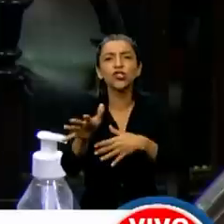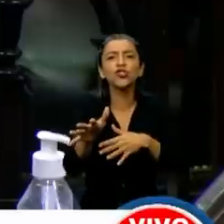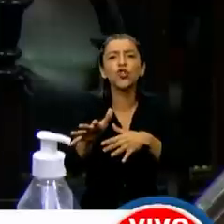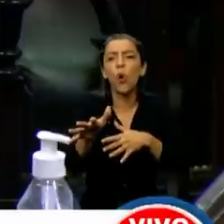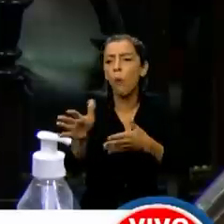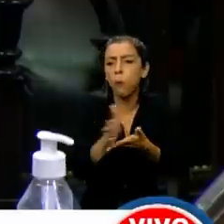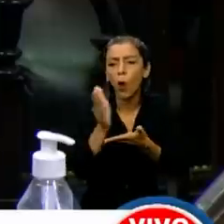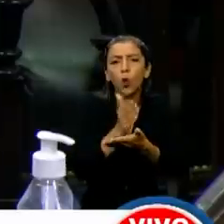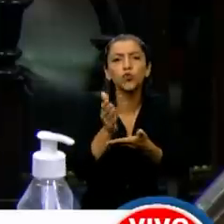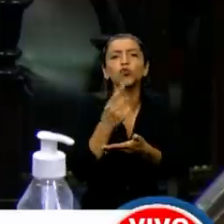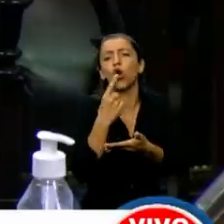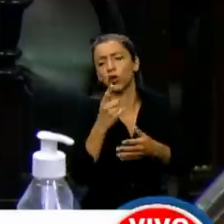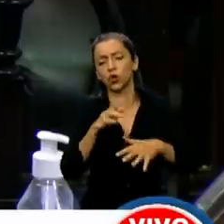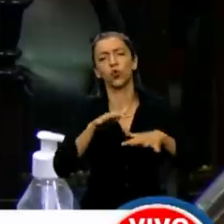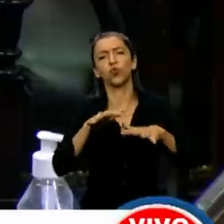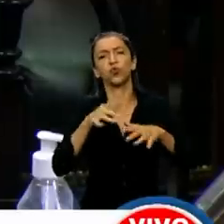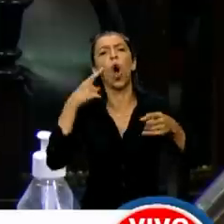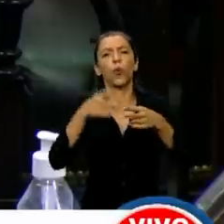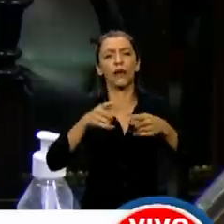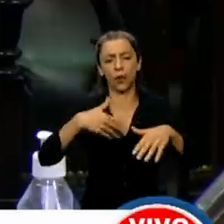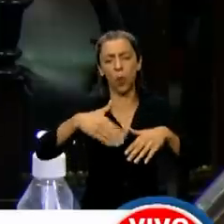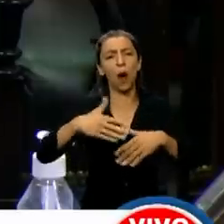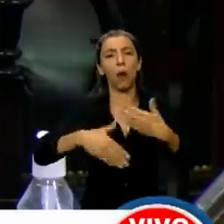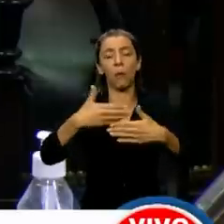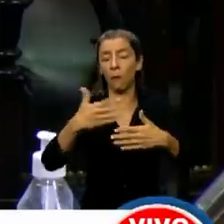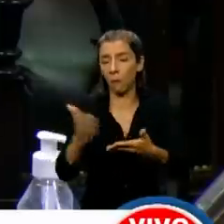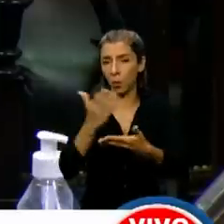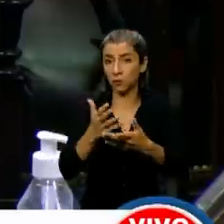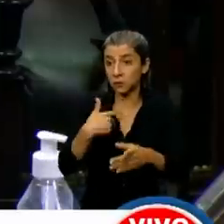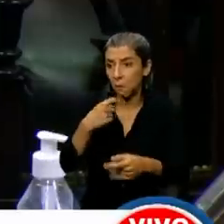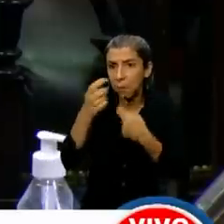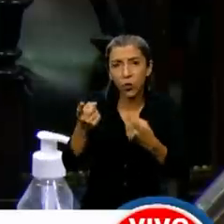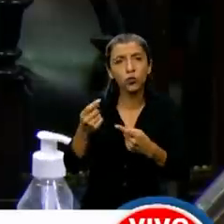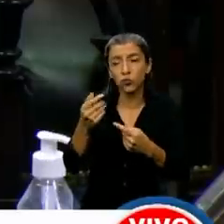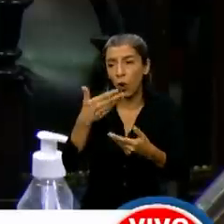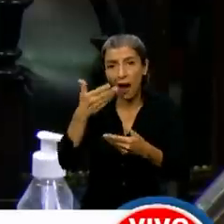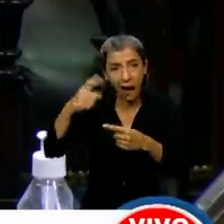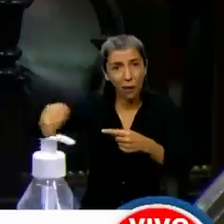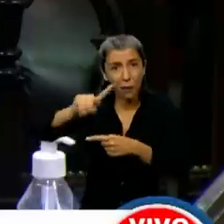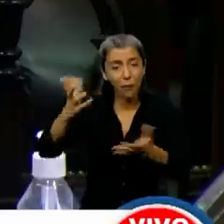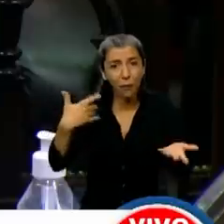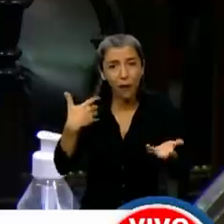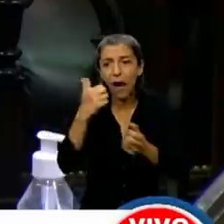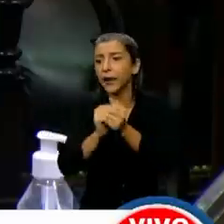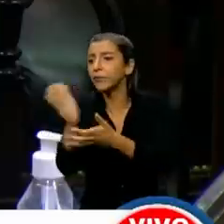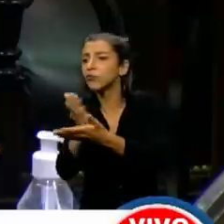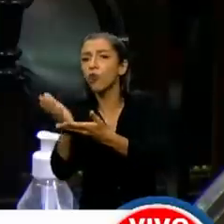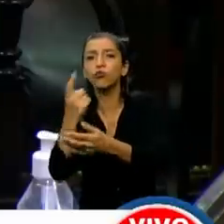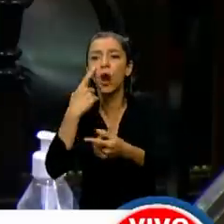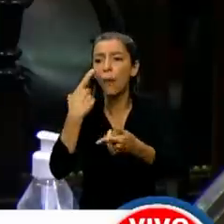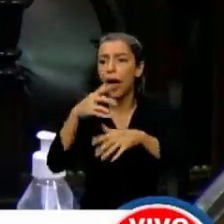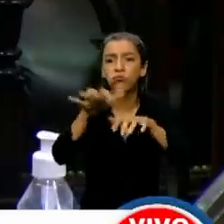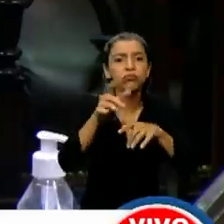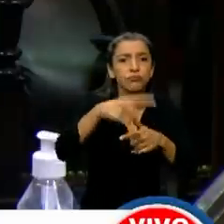sectores productivos con los vendedores de servicios conocimiento intensivo al extranjero con las cadenas de valor agropecuaria no